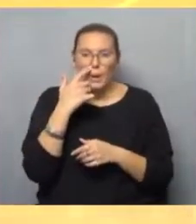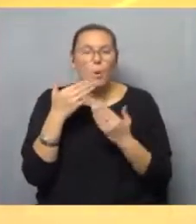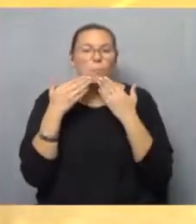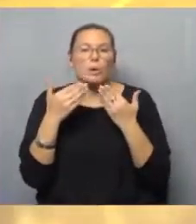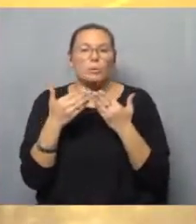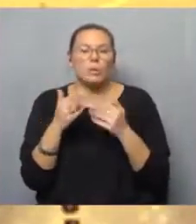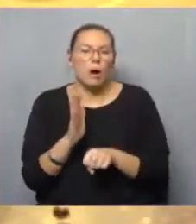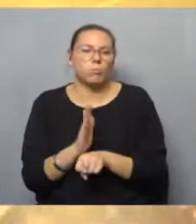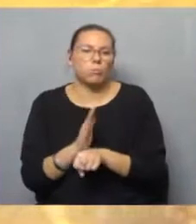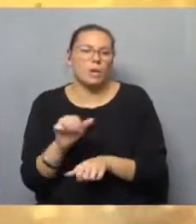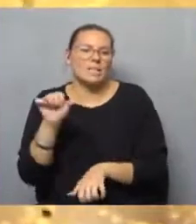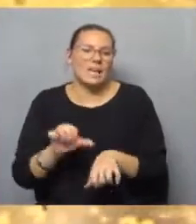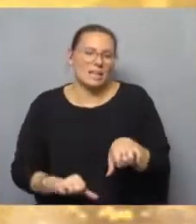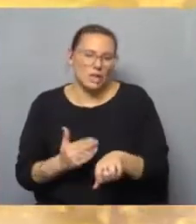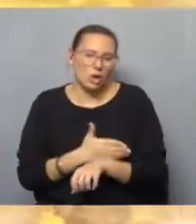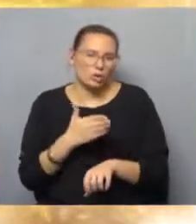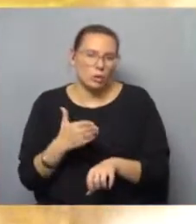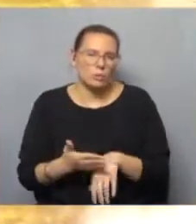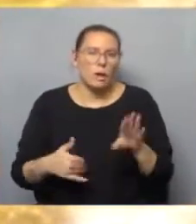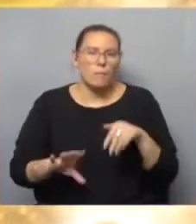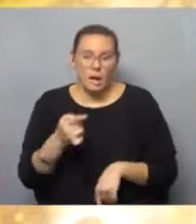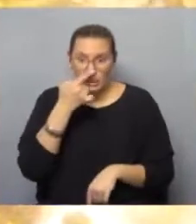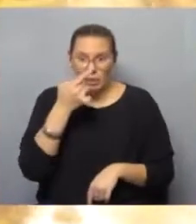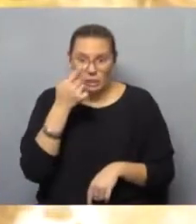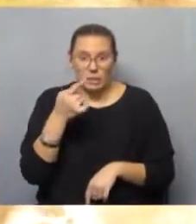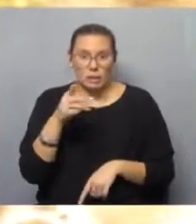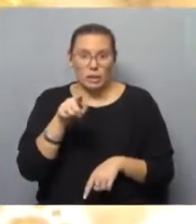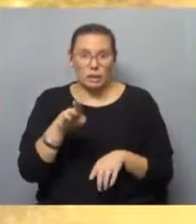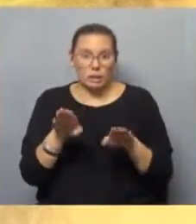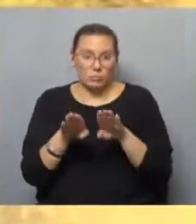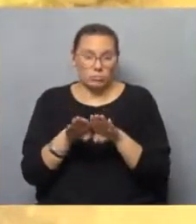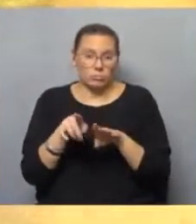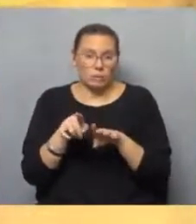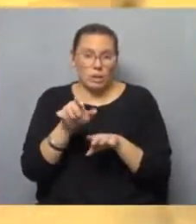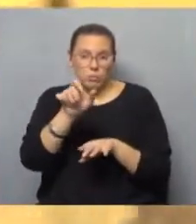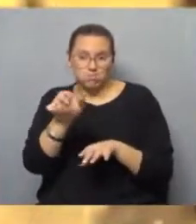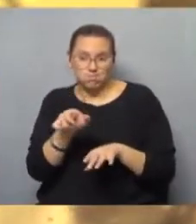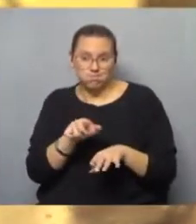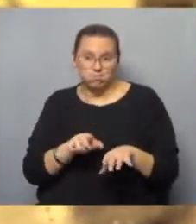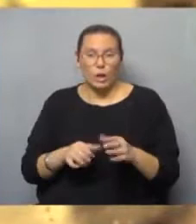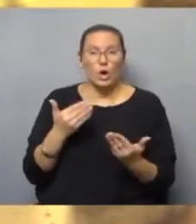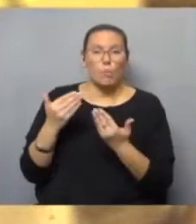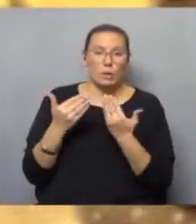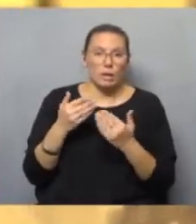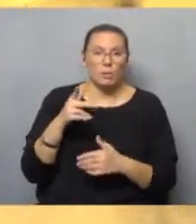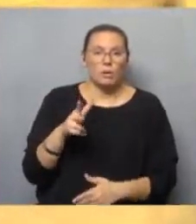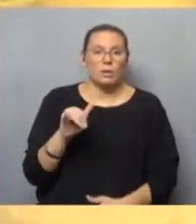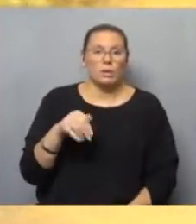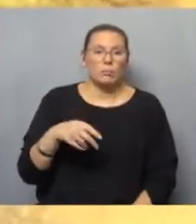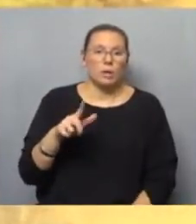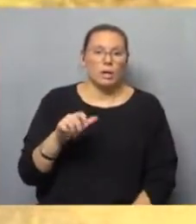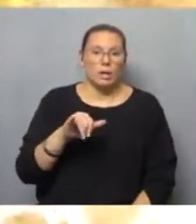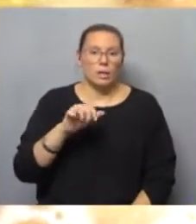las cicatrices, ¿no? Claro. Y tal vez la más interesante sea esta cordillera que la solemos comparar con los Himalayas porque realmente era Bueno, grandota. claro, ahí